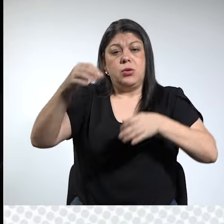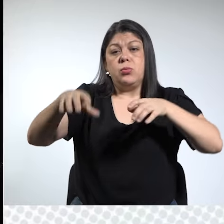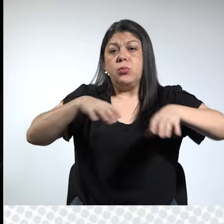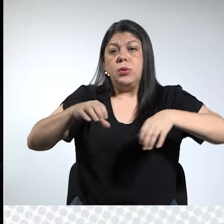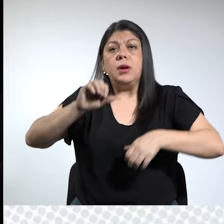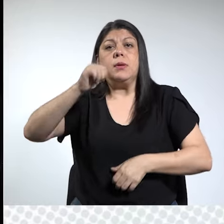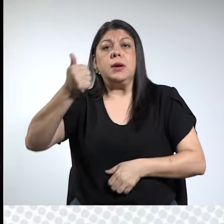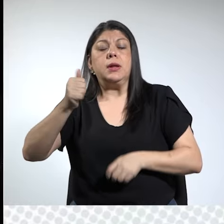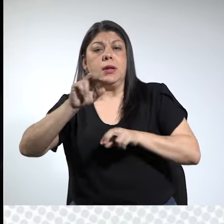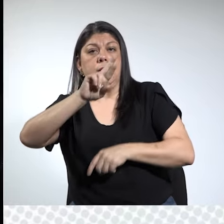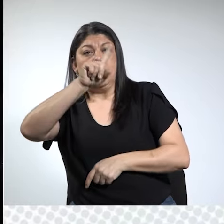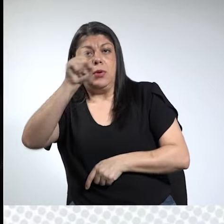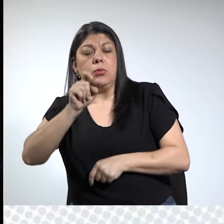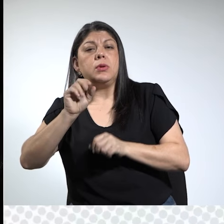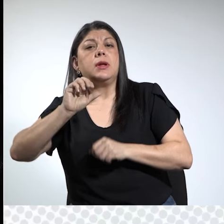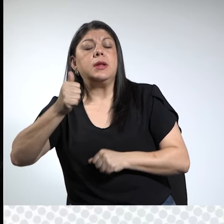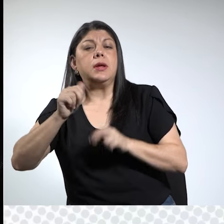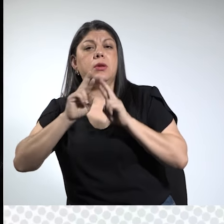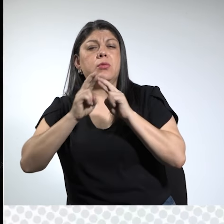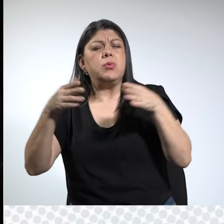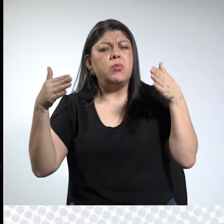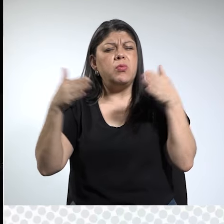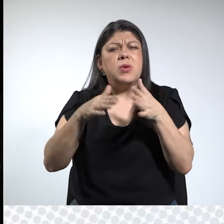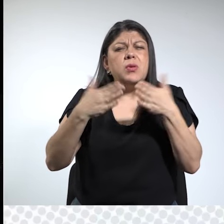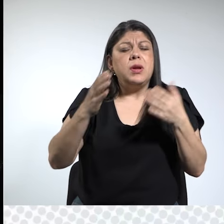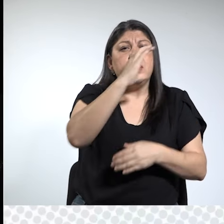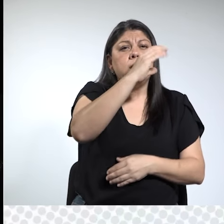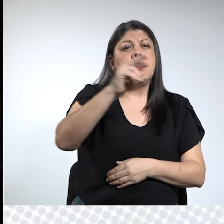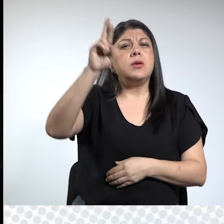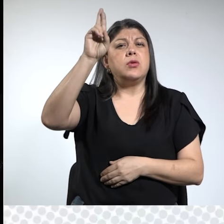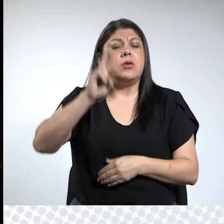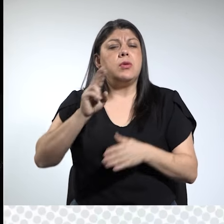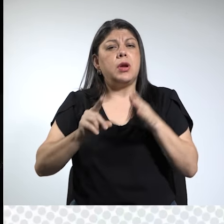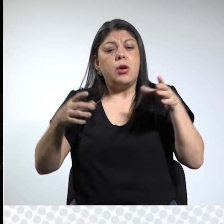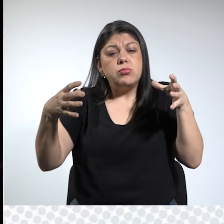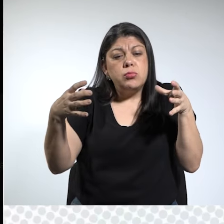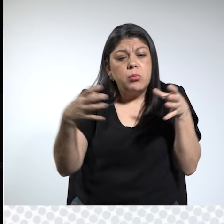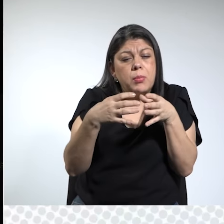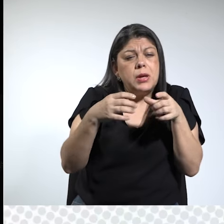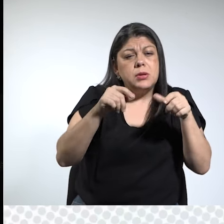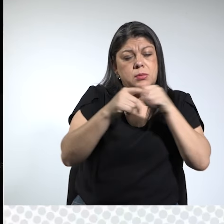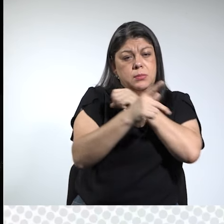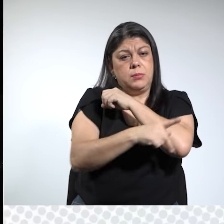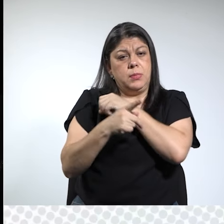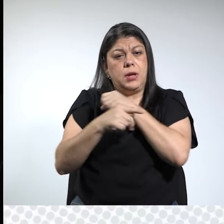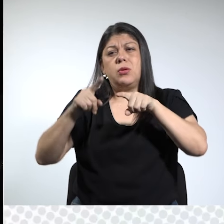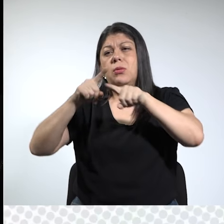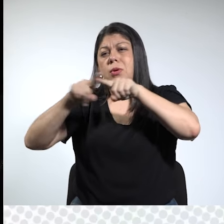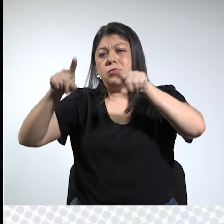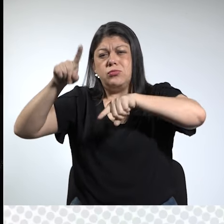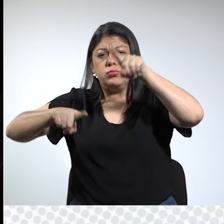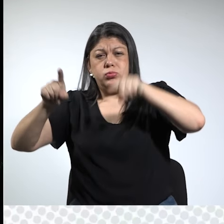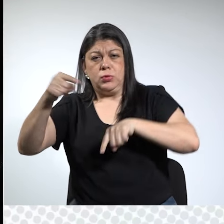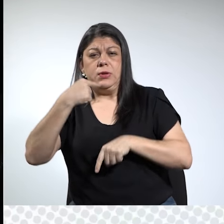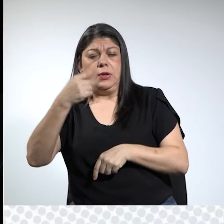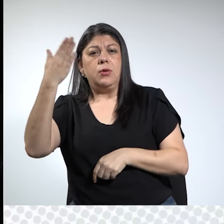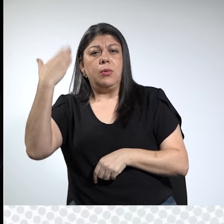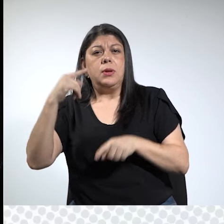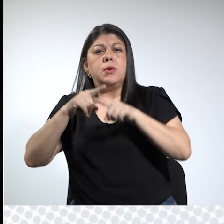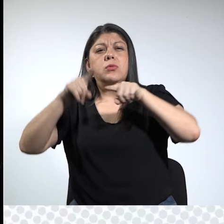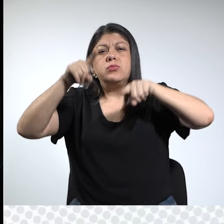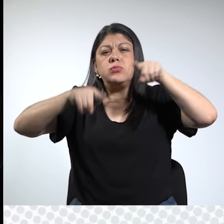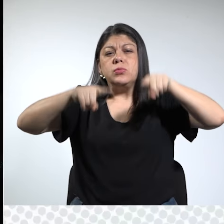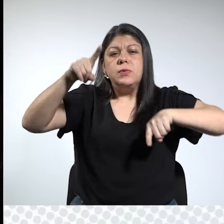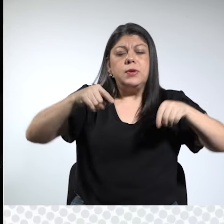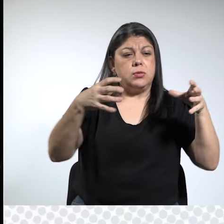10 preguntas, 10 respuestas, enfocándonos en que Costa Rica, a pesar de ser un país pequeño, es un país muy diverso, usted mismo lo acaba de decir, y las